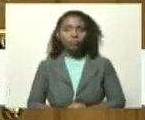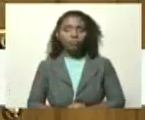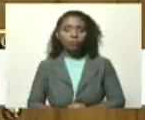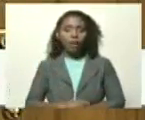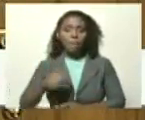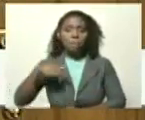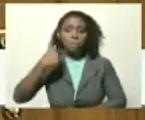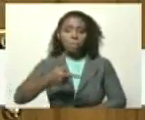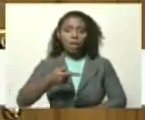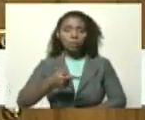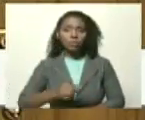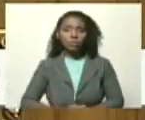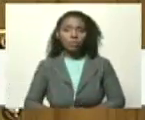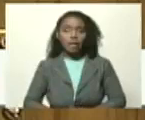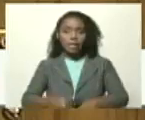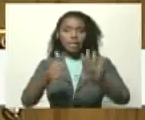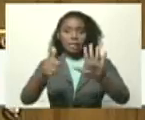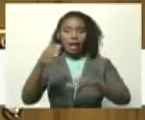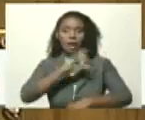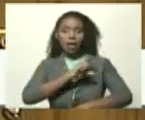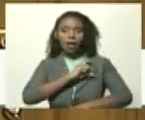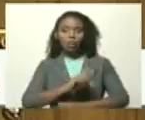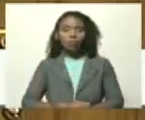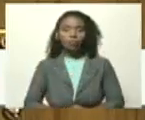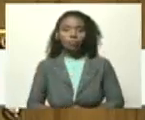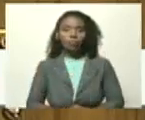Mañana, 6 de enero,